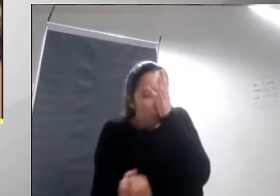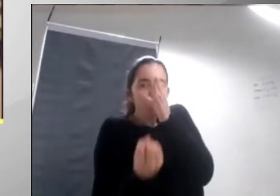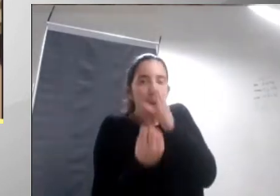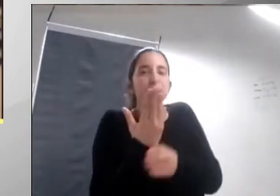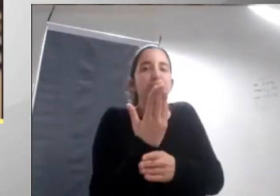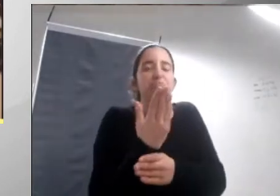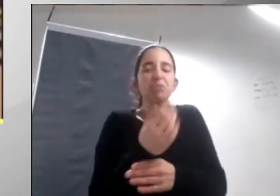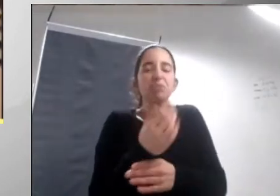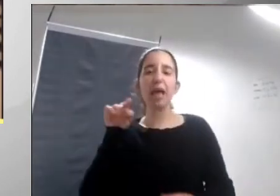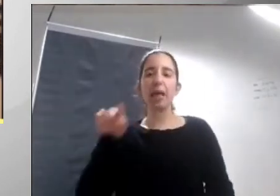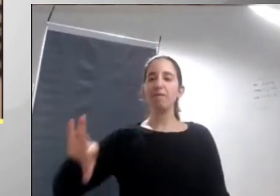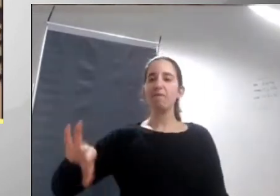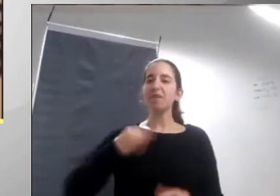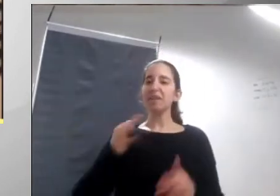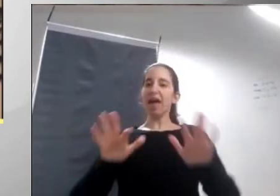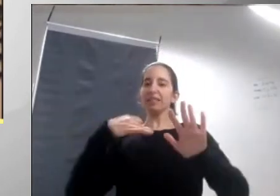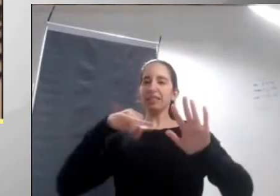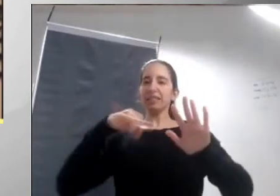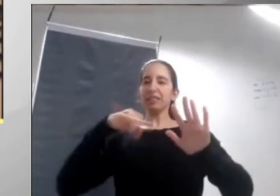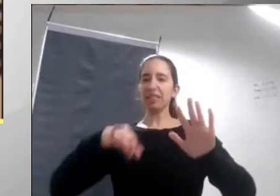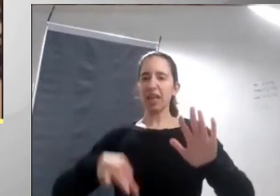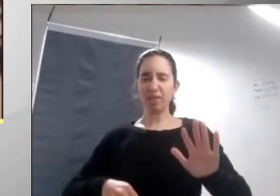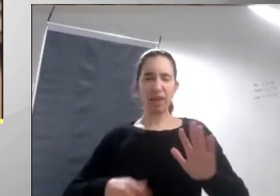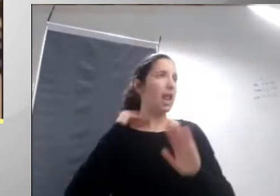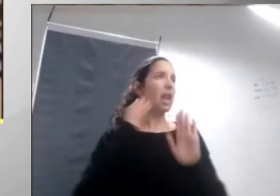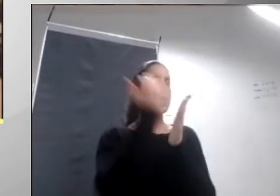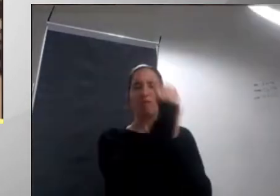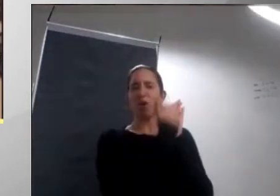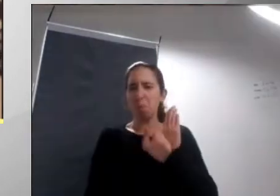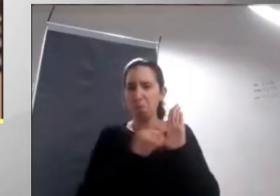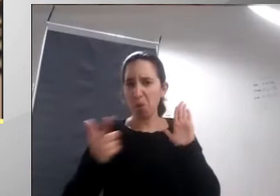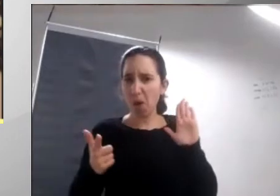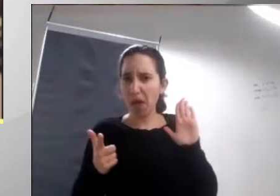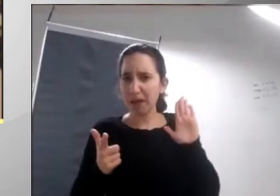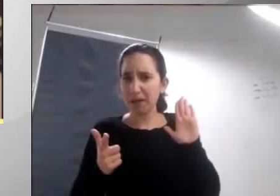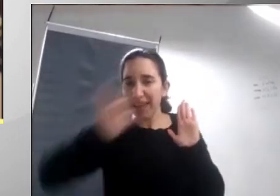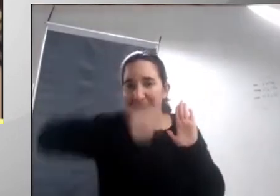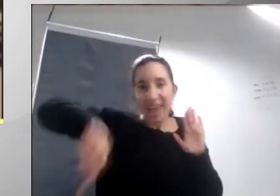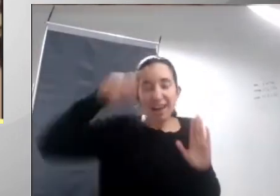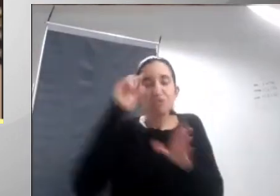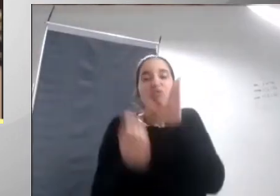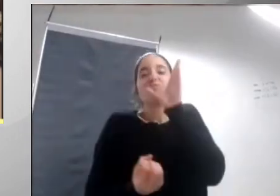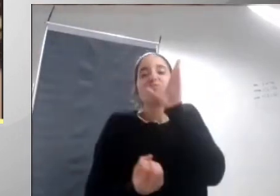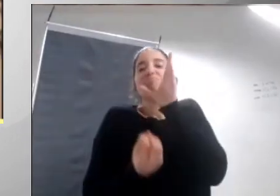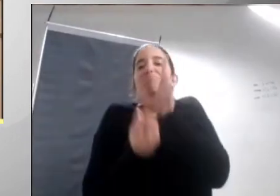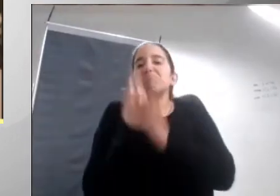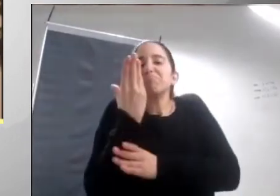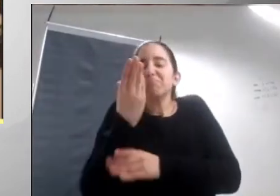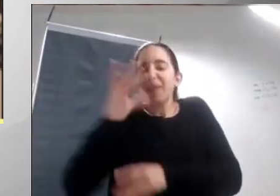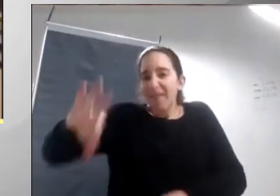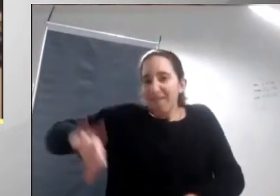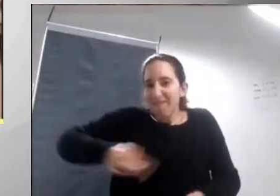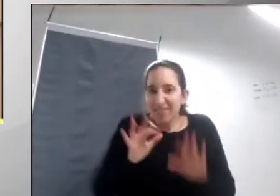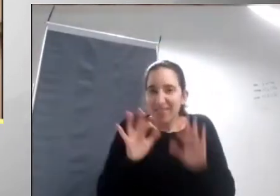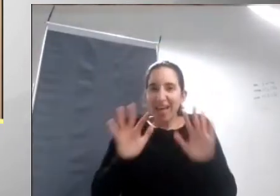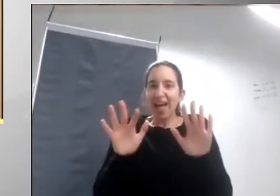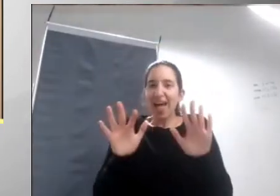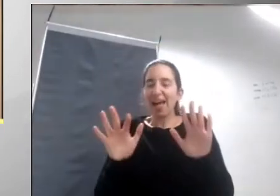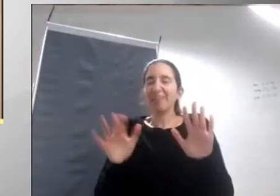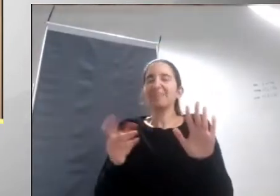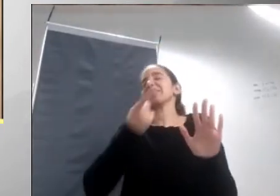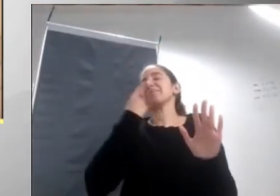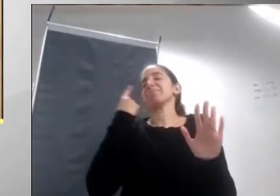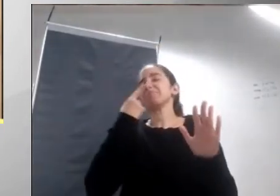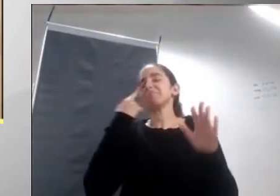diga se tiene que vivir así. Lo crearon ellos. Y a mí me parece un ejemplo de vida que yo muchas veces